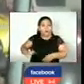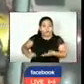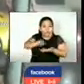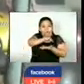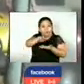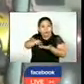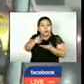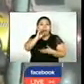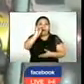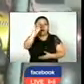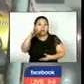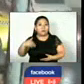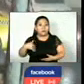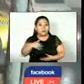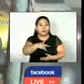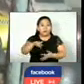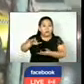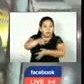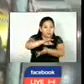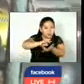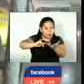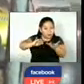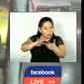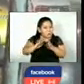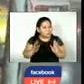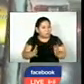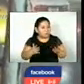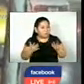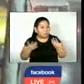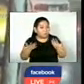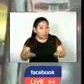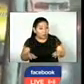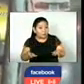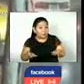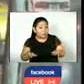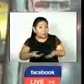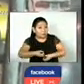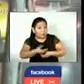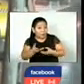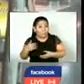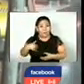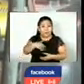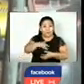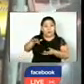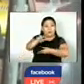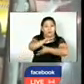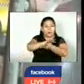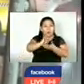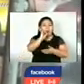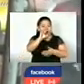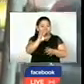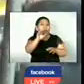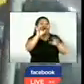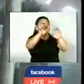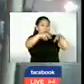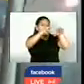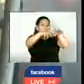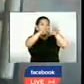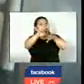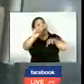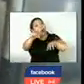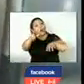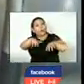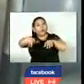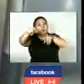hecho, el Ministerio de Medio Ambiente está dando a conocer que hay lluvias de moderada a débil intensidad